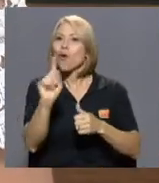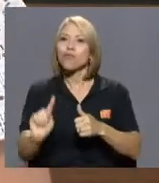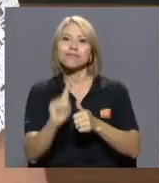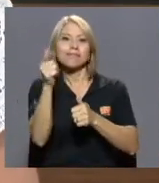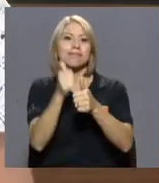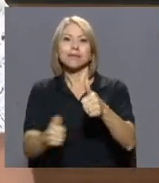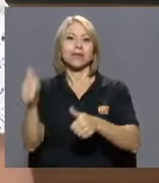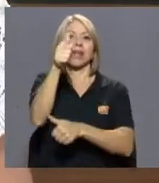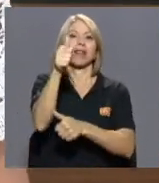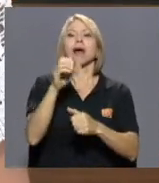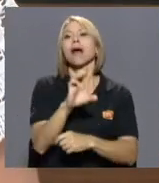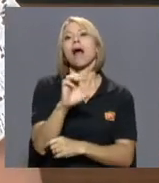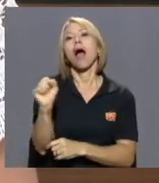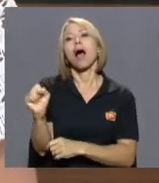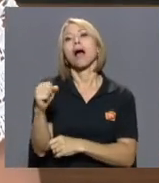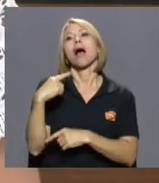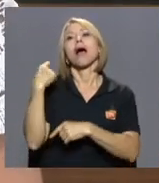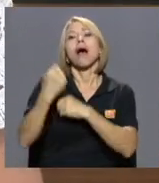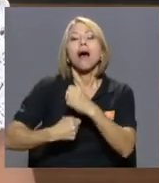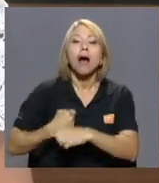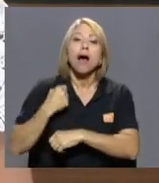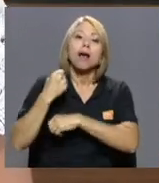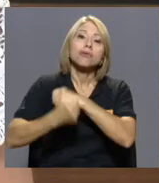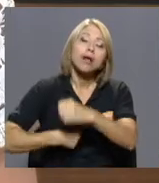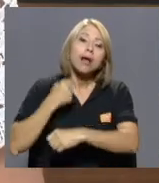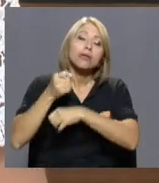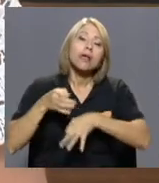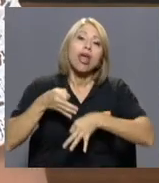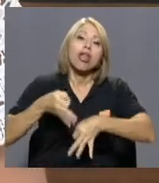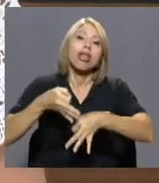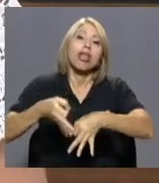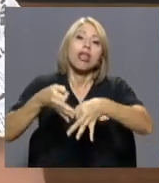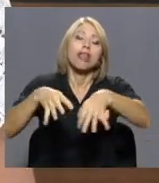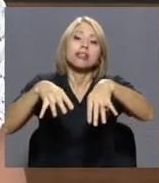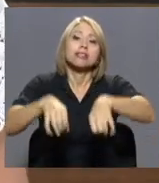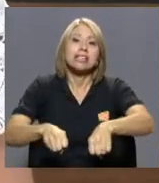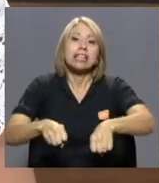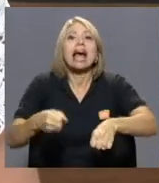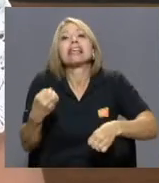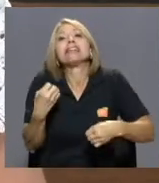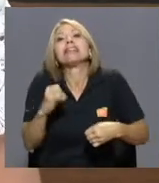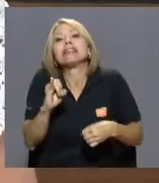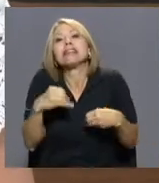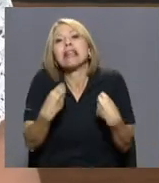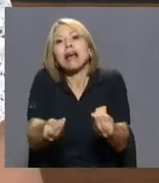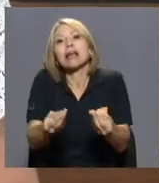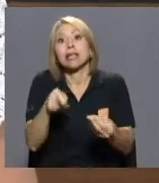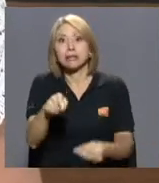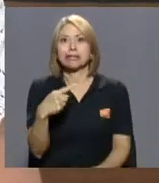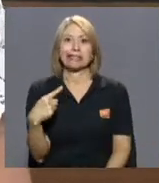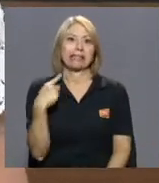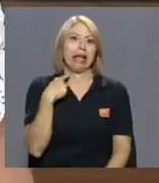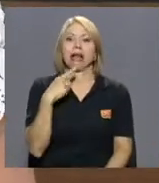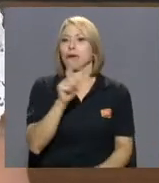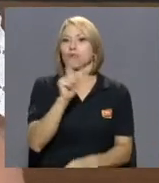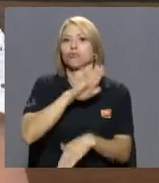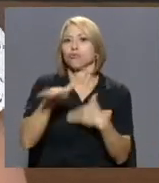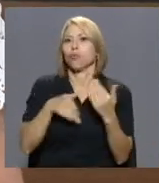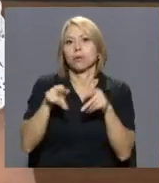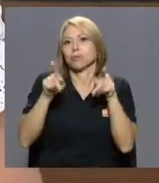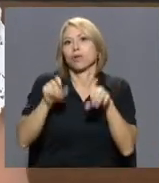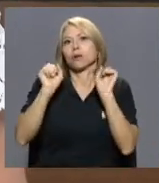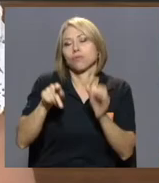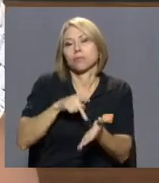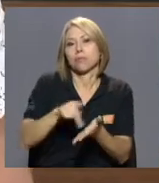duran años dando citas, si es que las dan, y la salud privada es demasiado cara y no todos pueden acceder a ella. ¿Cómo solucionar este problema? Si